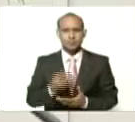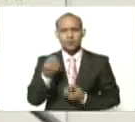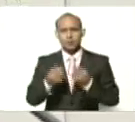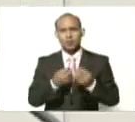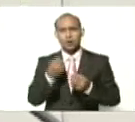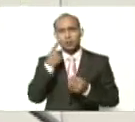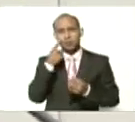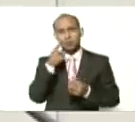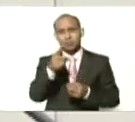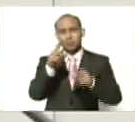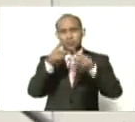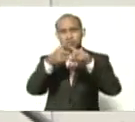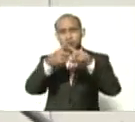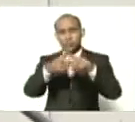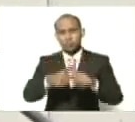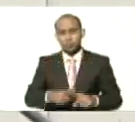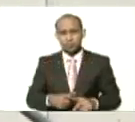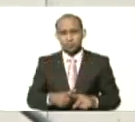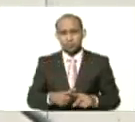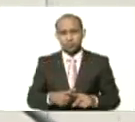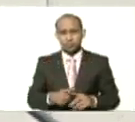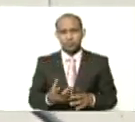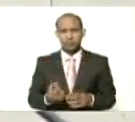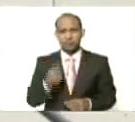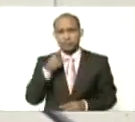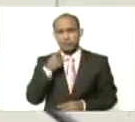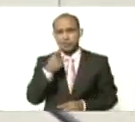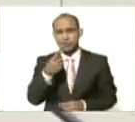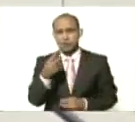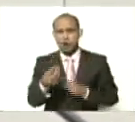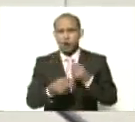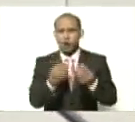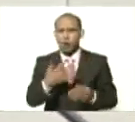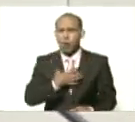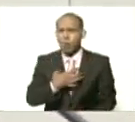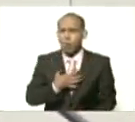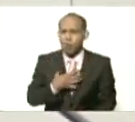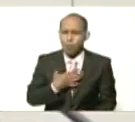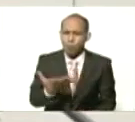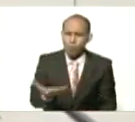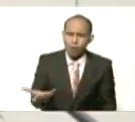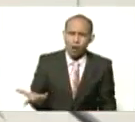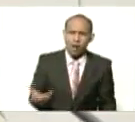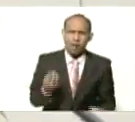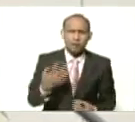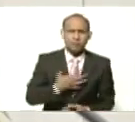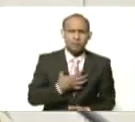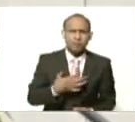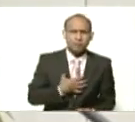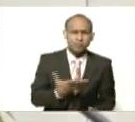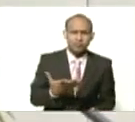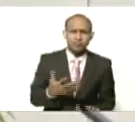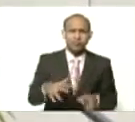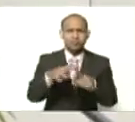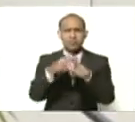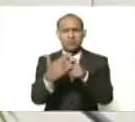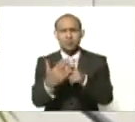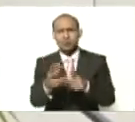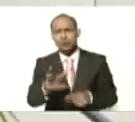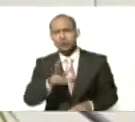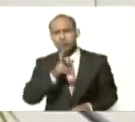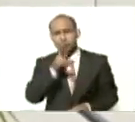los números, uno dice, ¿cómo es posible que en medio también de las peores